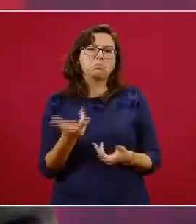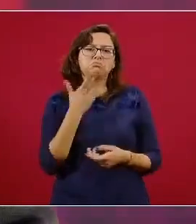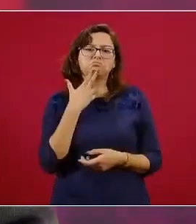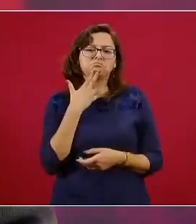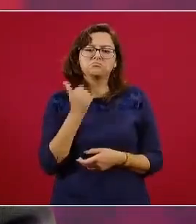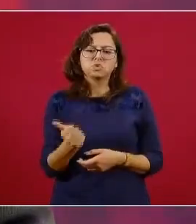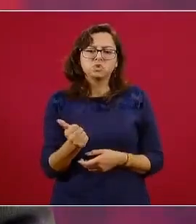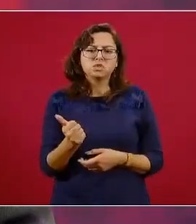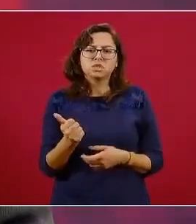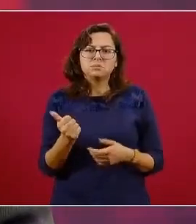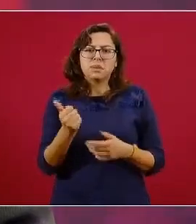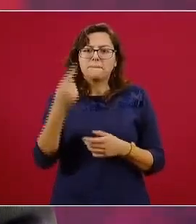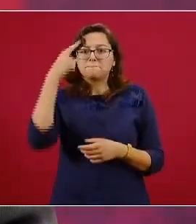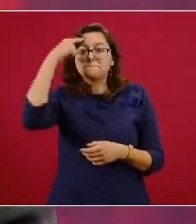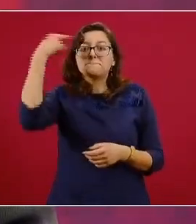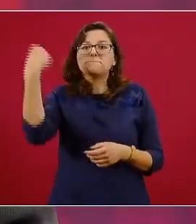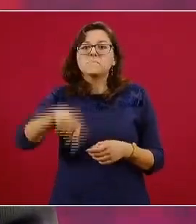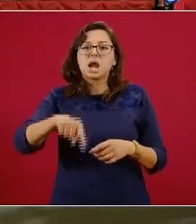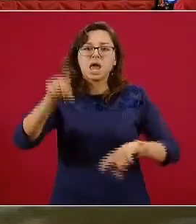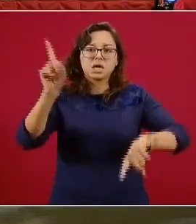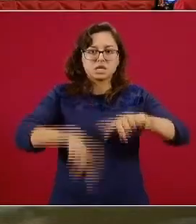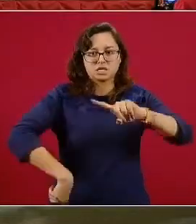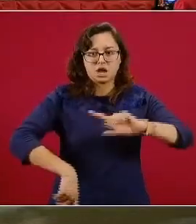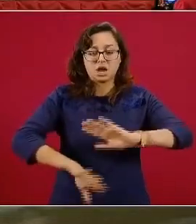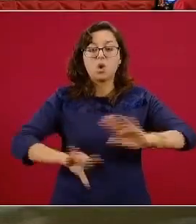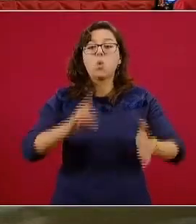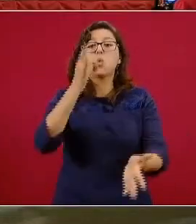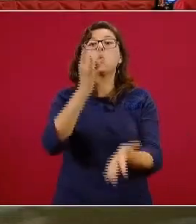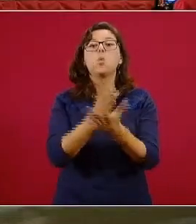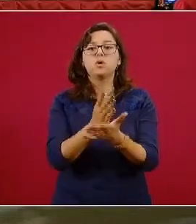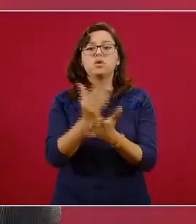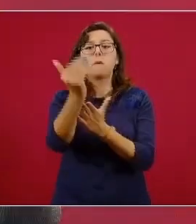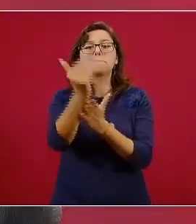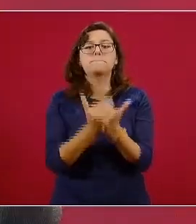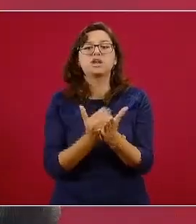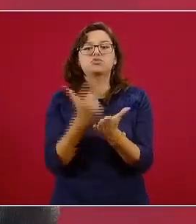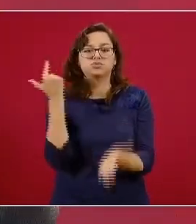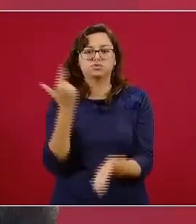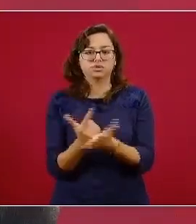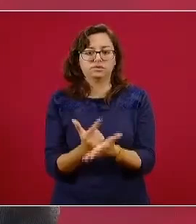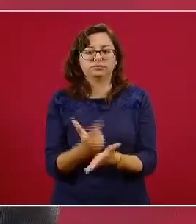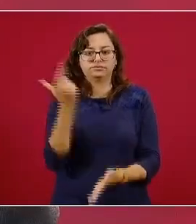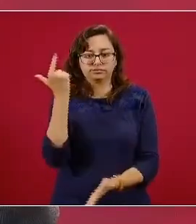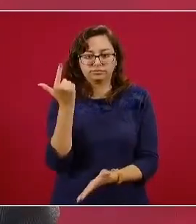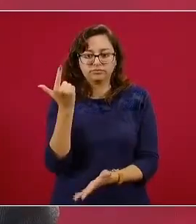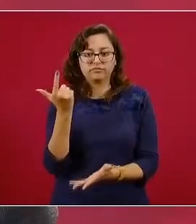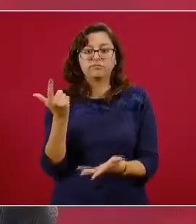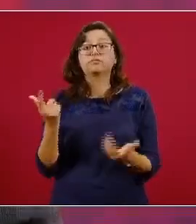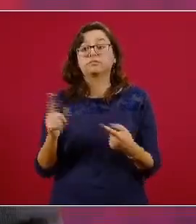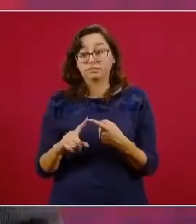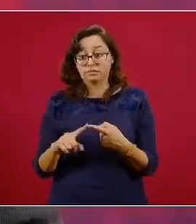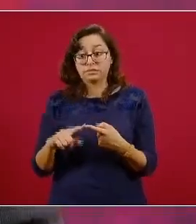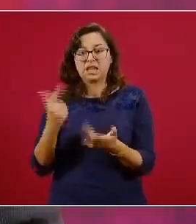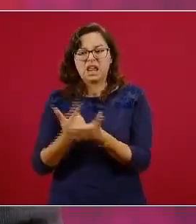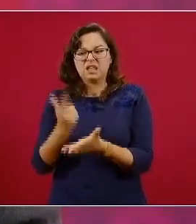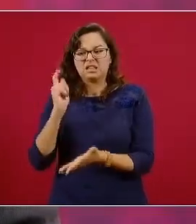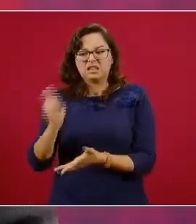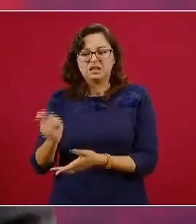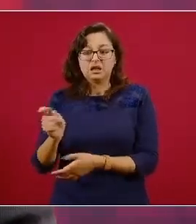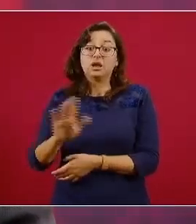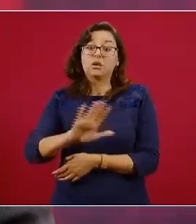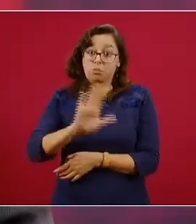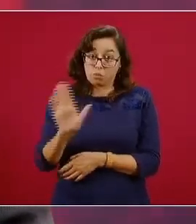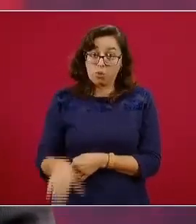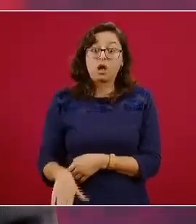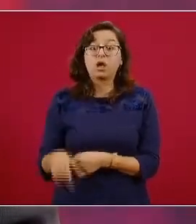utilidad fundamental. La utilidad fundamental, reducir el riesgo de complicaciones, incluida la muerte que puede ocurrir en esta